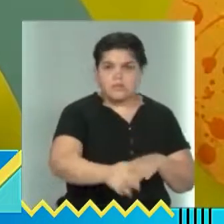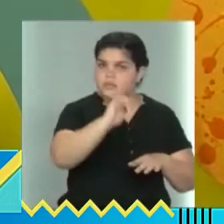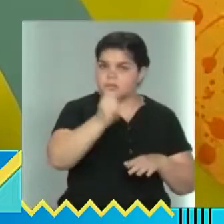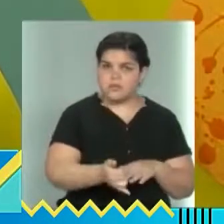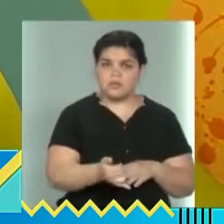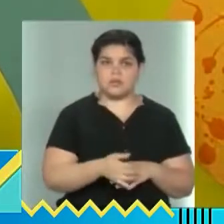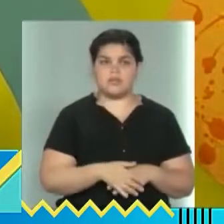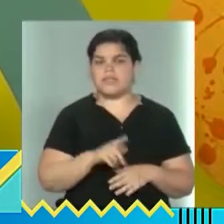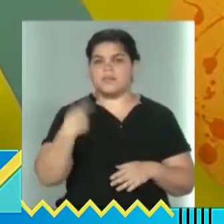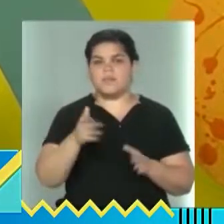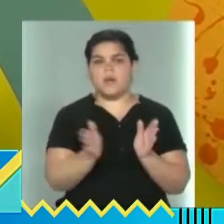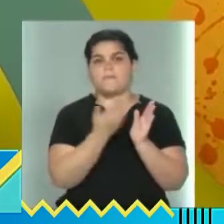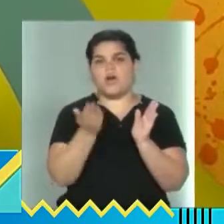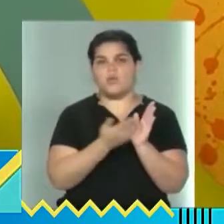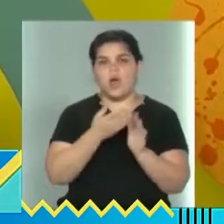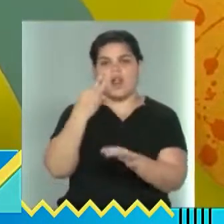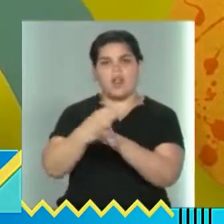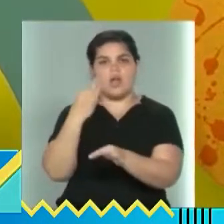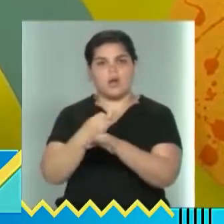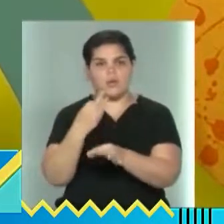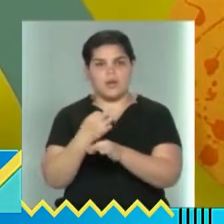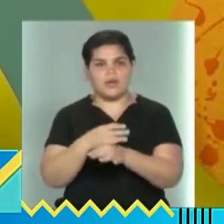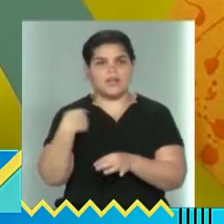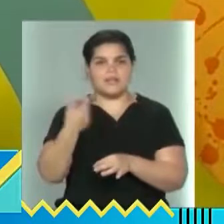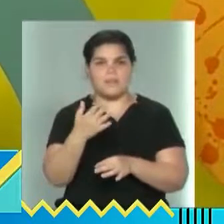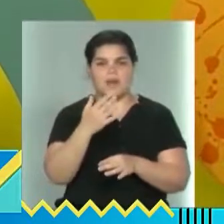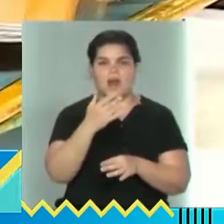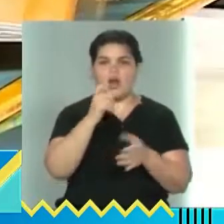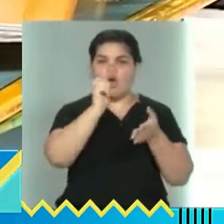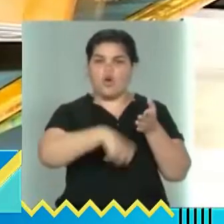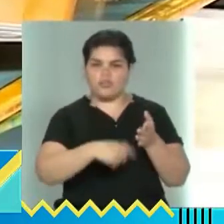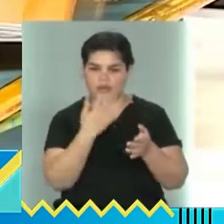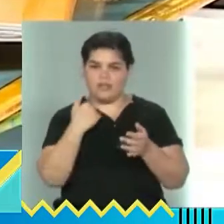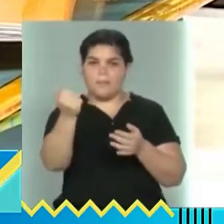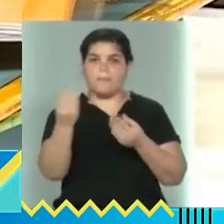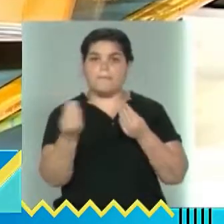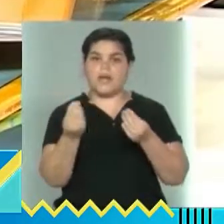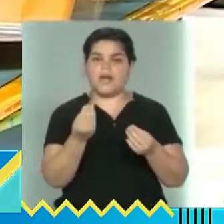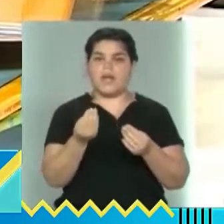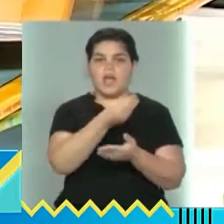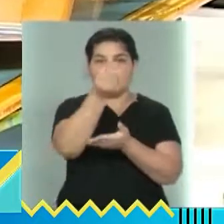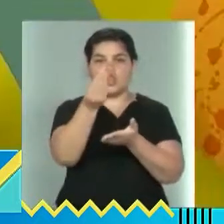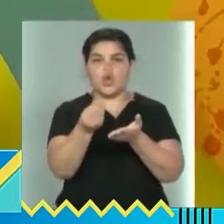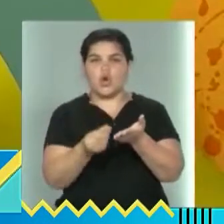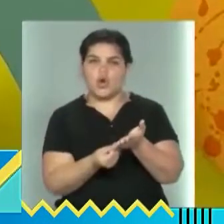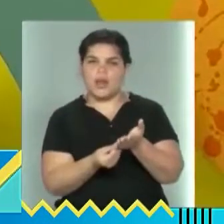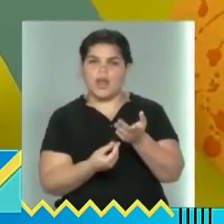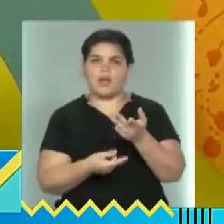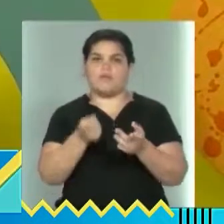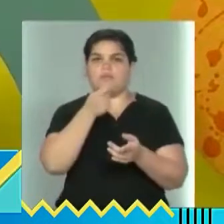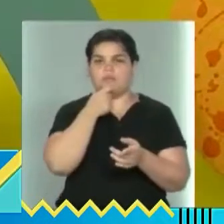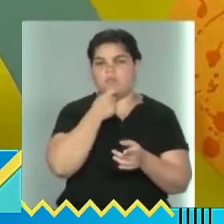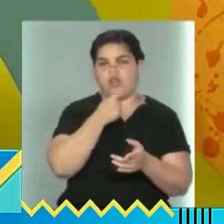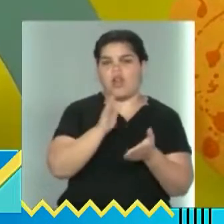Generalmente los manuales escolares nos contratan a los historietistas siempre para poner historieta en los manuales. Está en los libros de